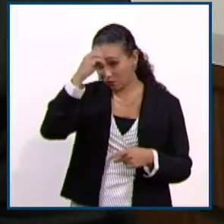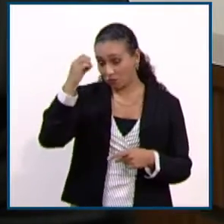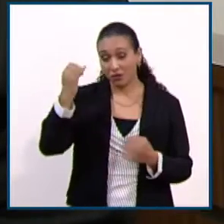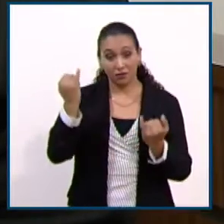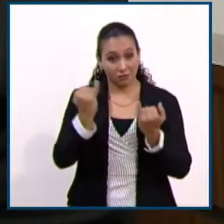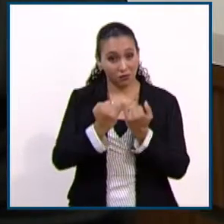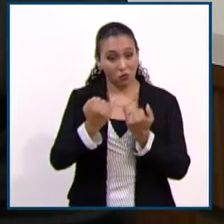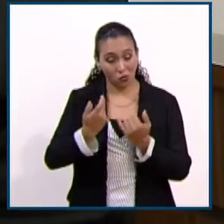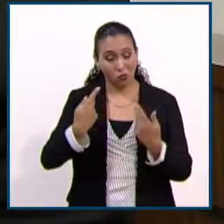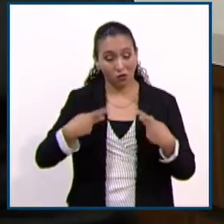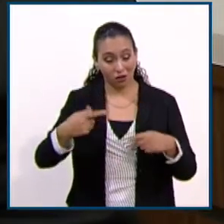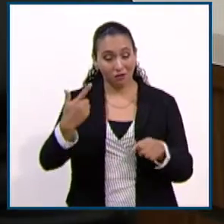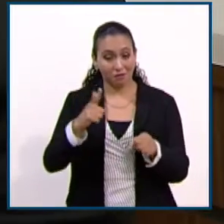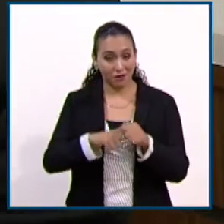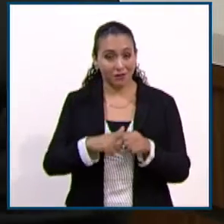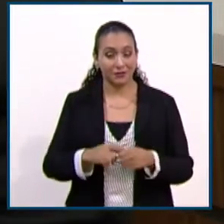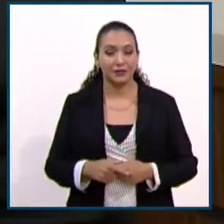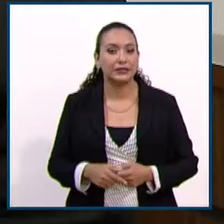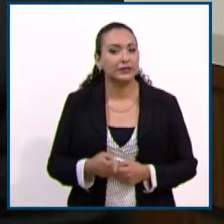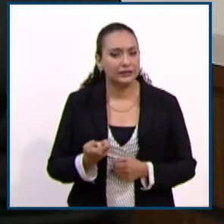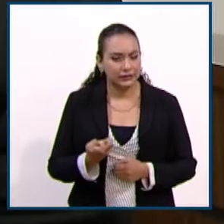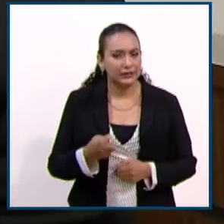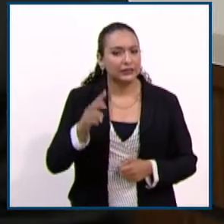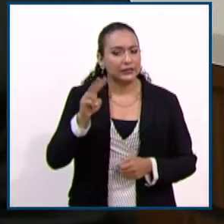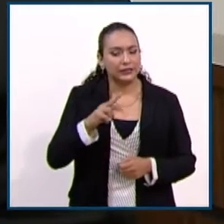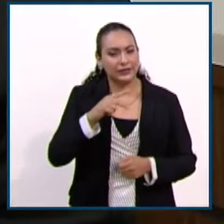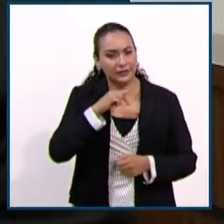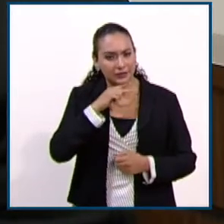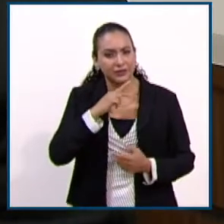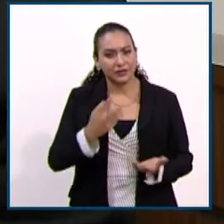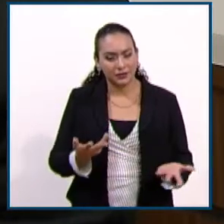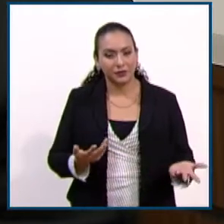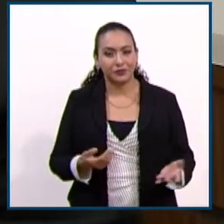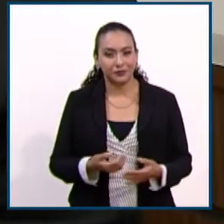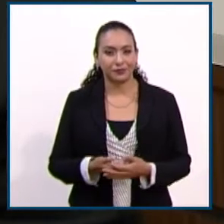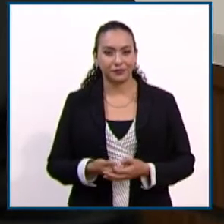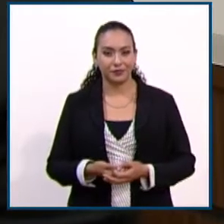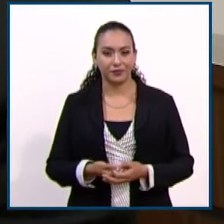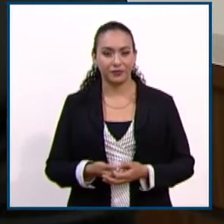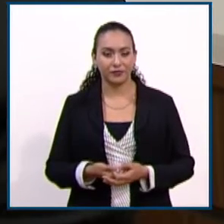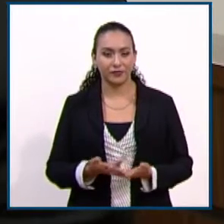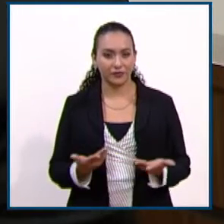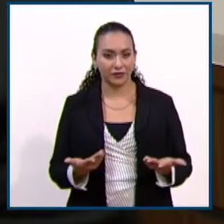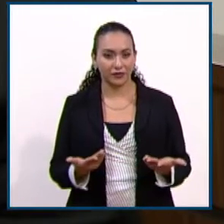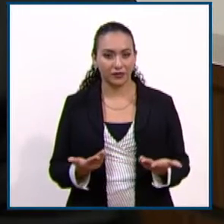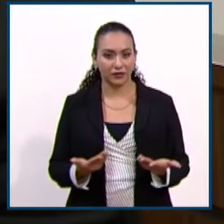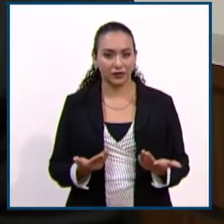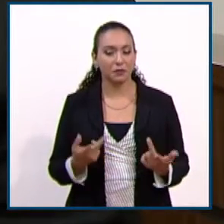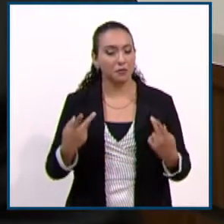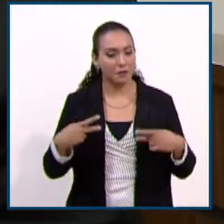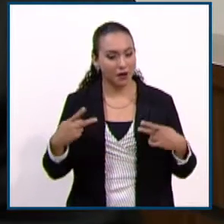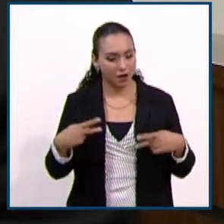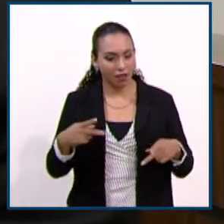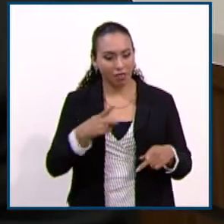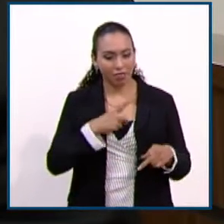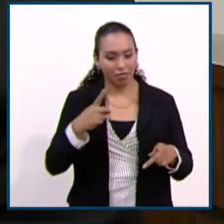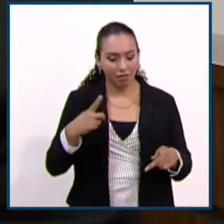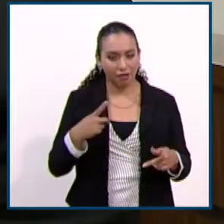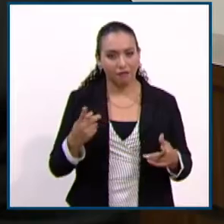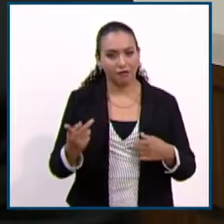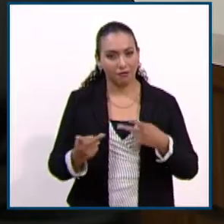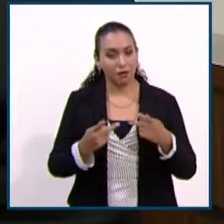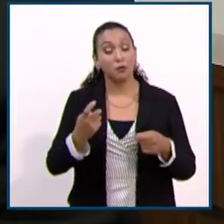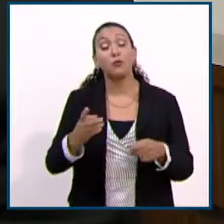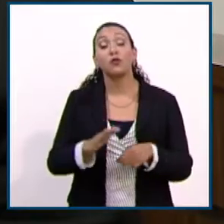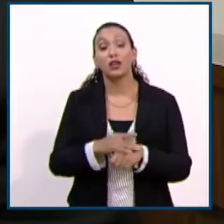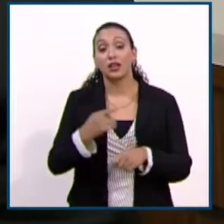que preocuparnos de realmente cuestionamientos que pueden ser muy